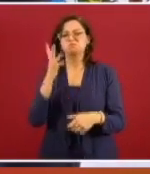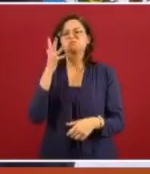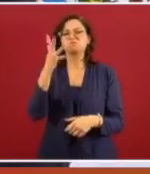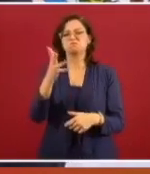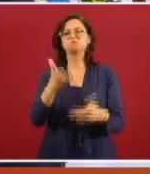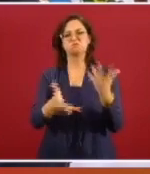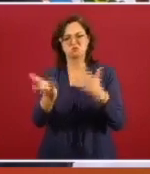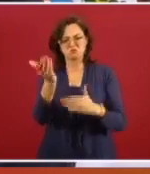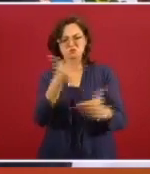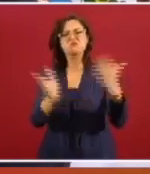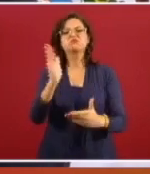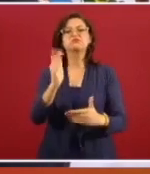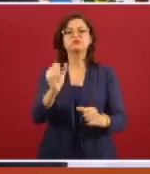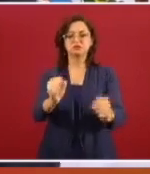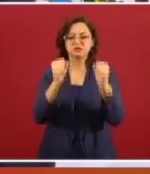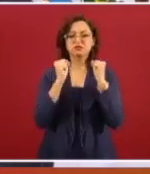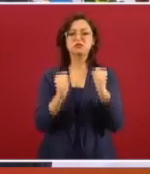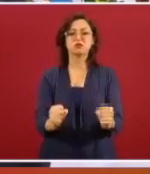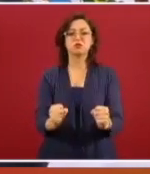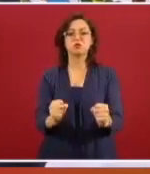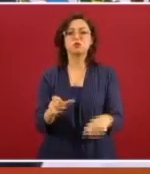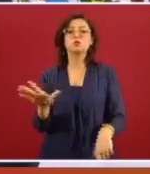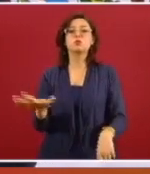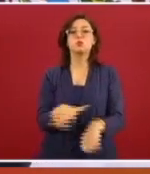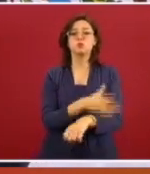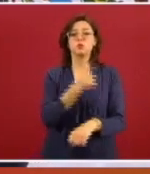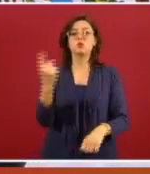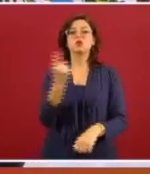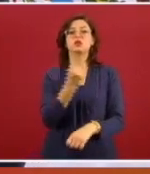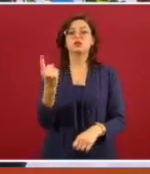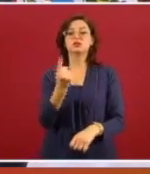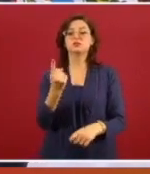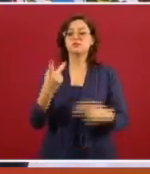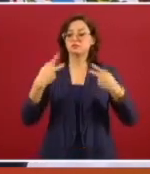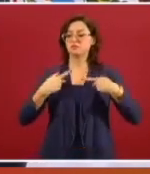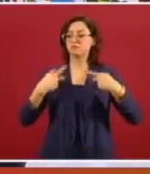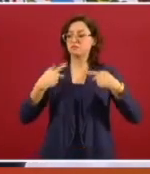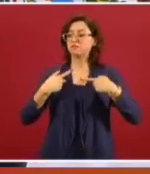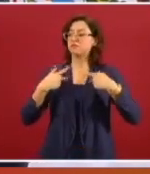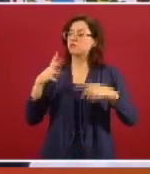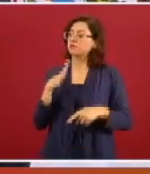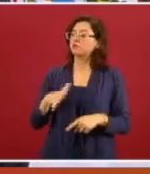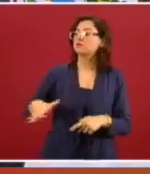porque son más nuestras fortalezas como nación